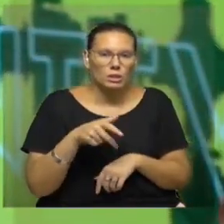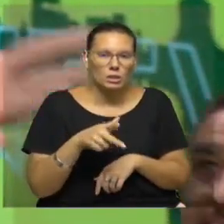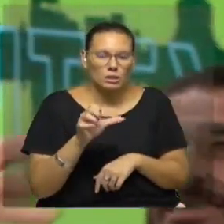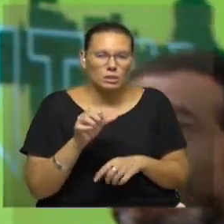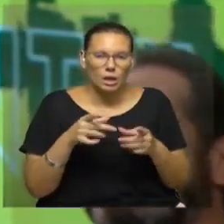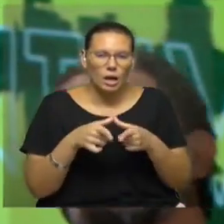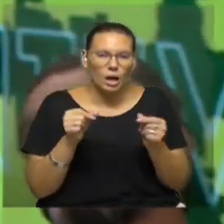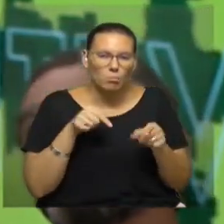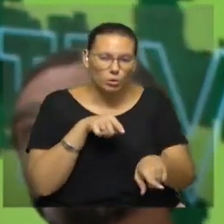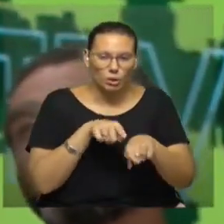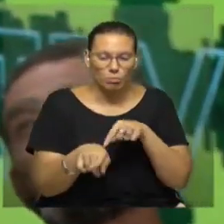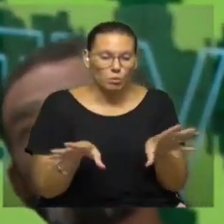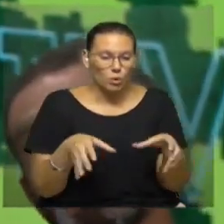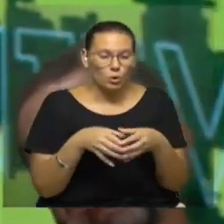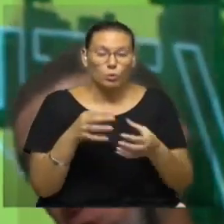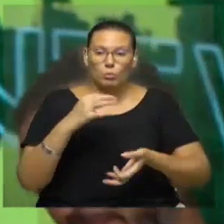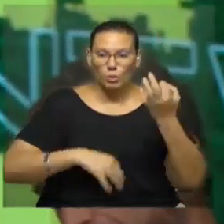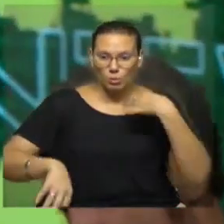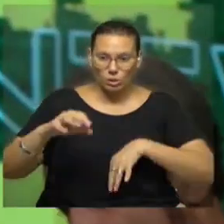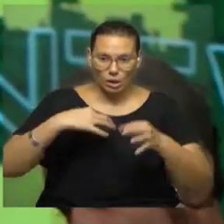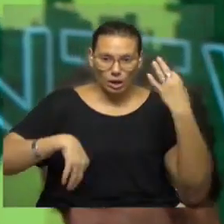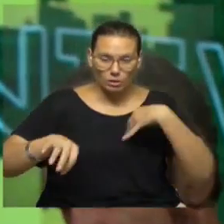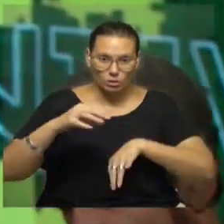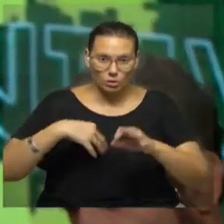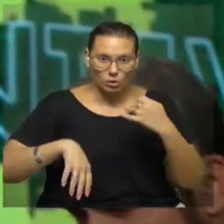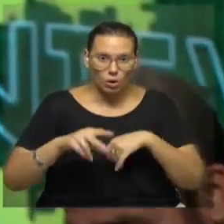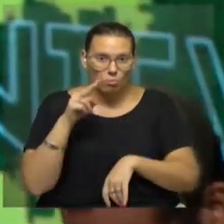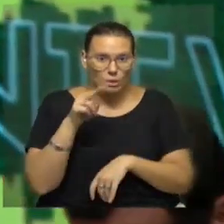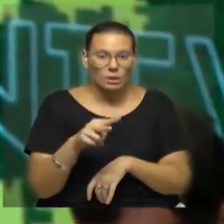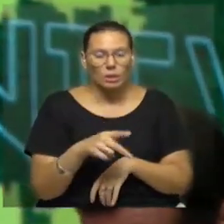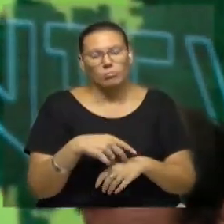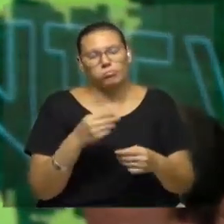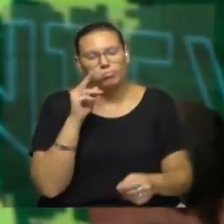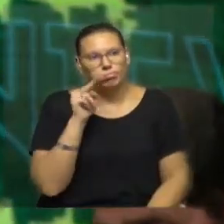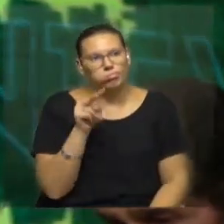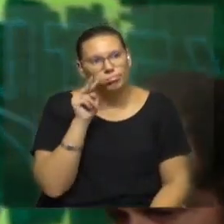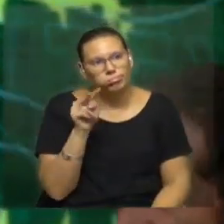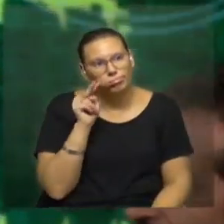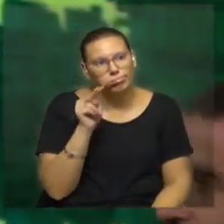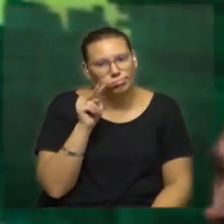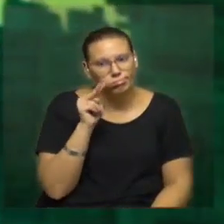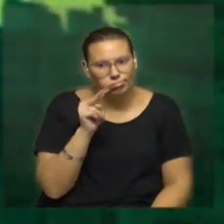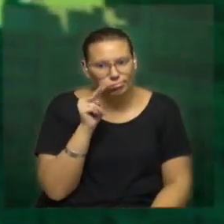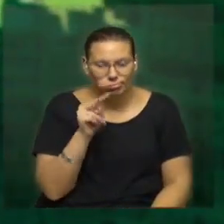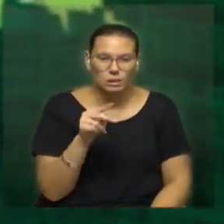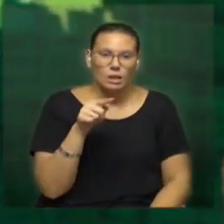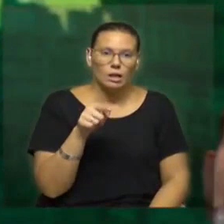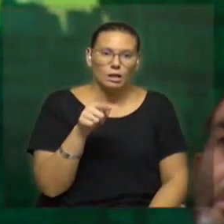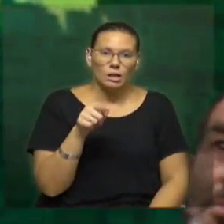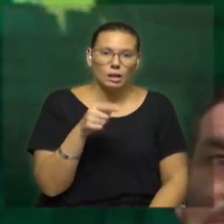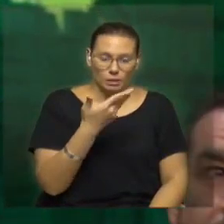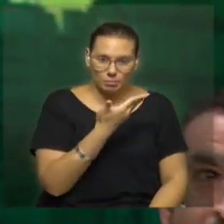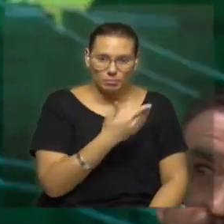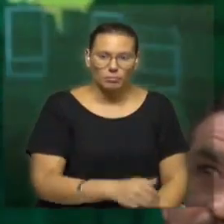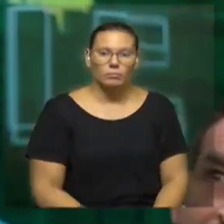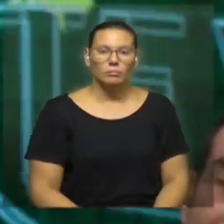en vivo, que está con una orquesta en un teatro. Lo miré 500.000 veces y ahí me... Ahí va.